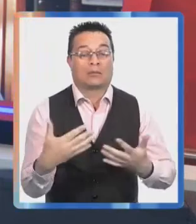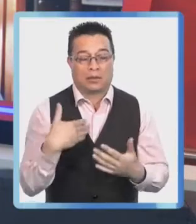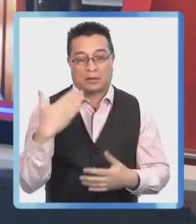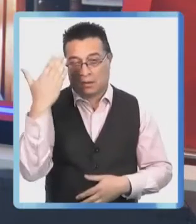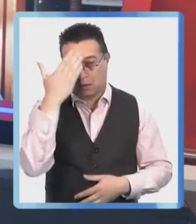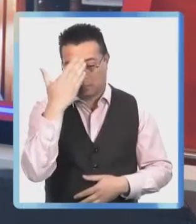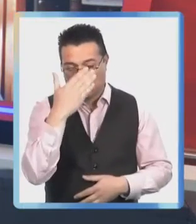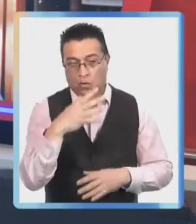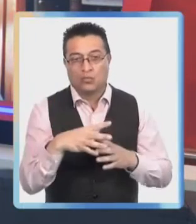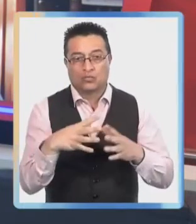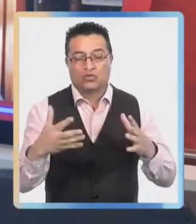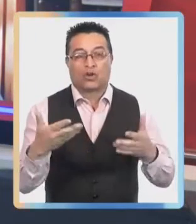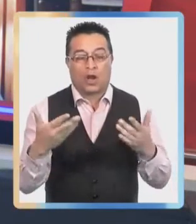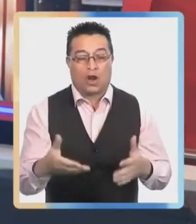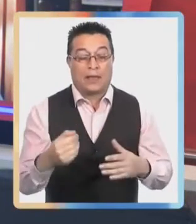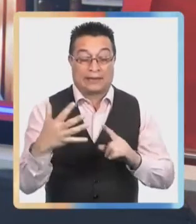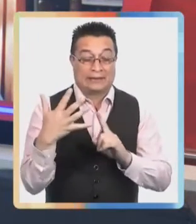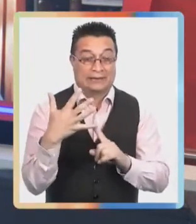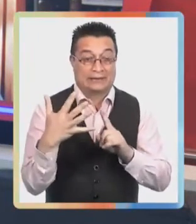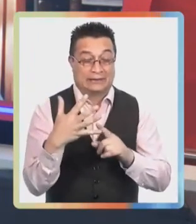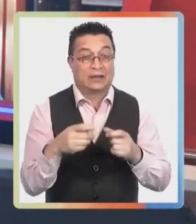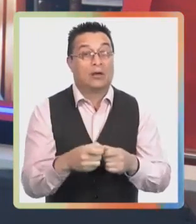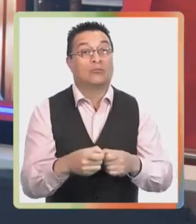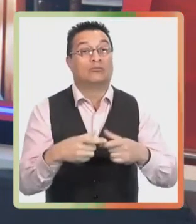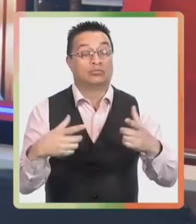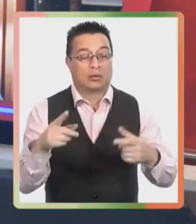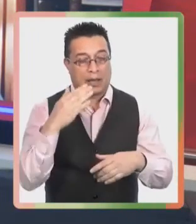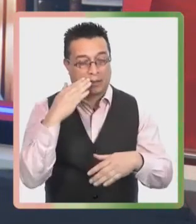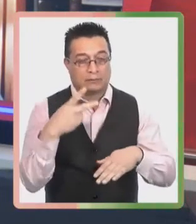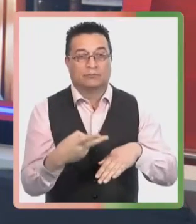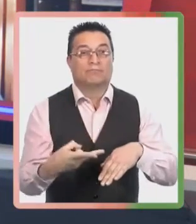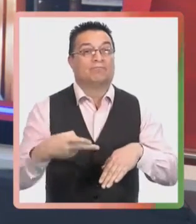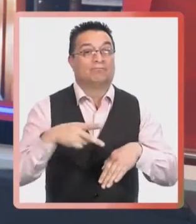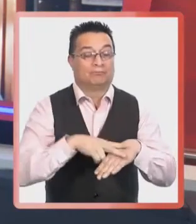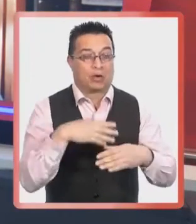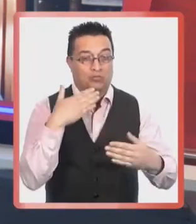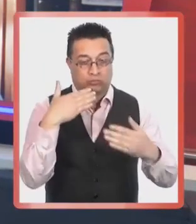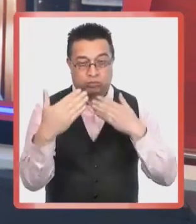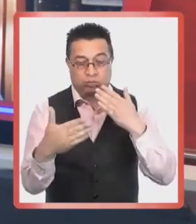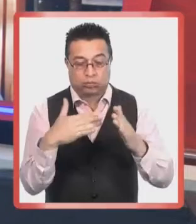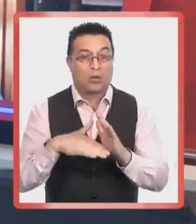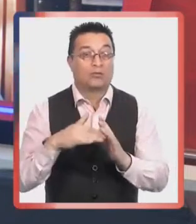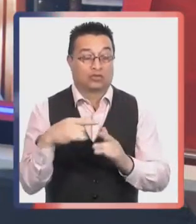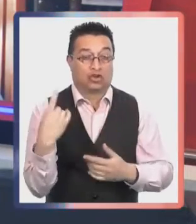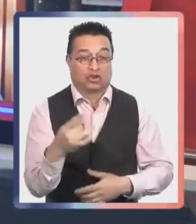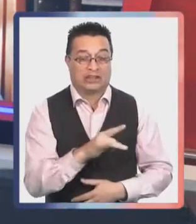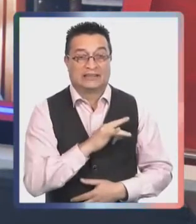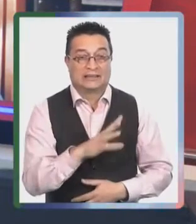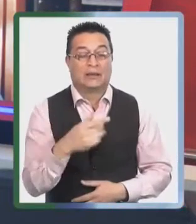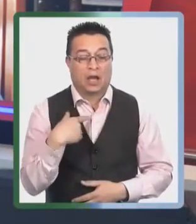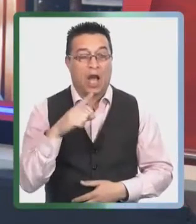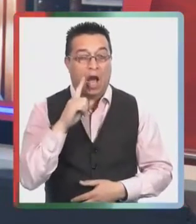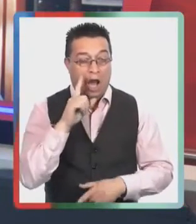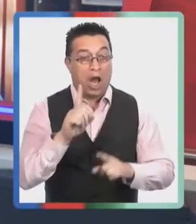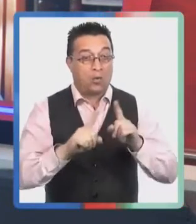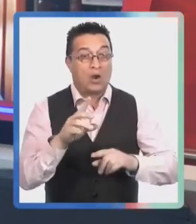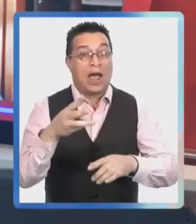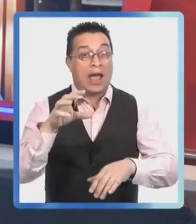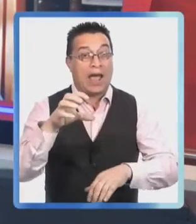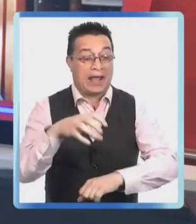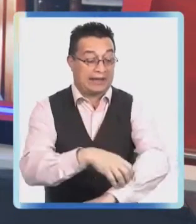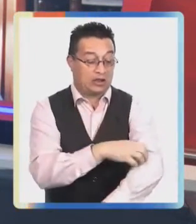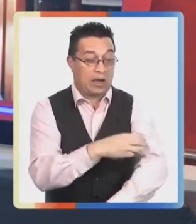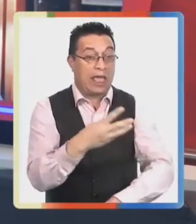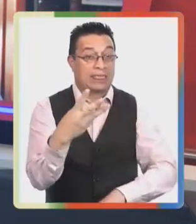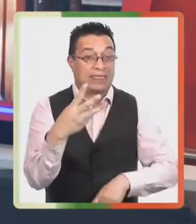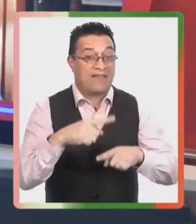decía, estamos muy preocupados viviendo probablemente una quinta ola. Hemos casi duplicado los contagios en la mayoría del país. Hay regiones que incluso han triplicado